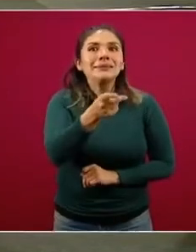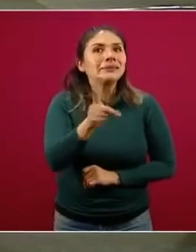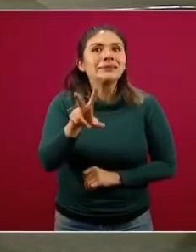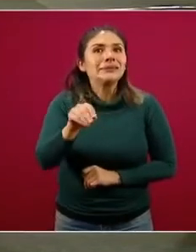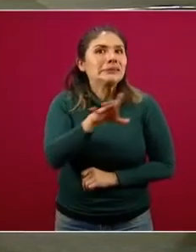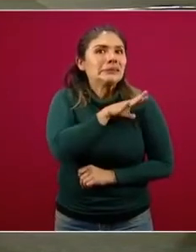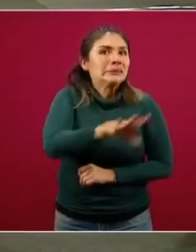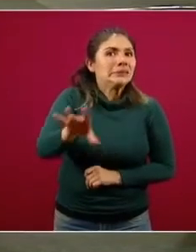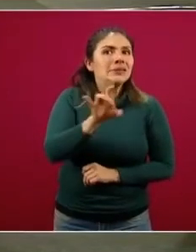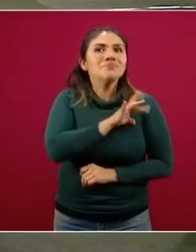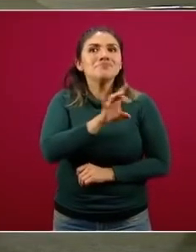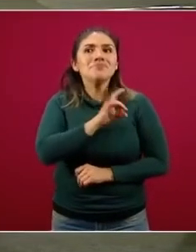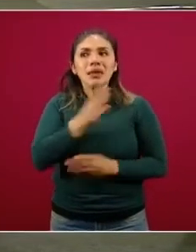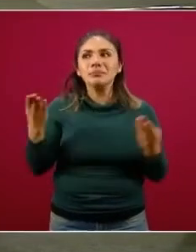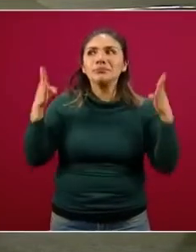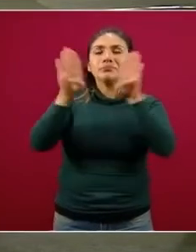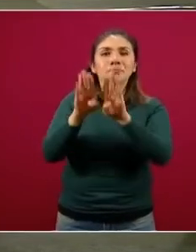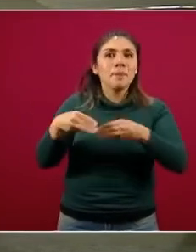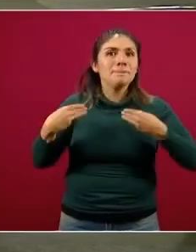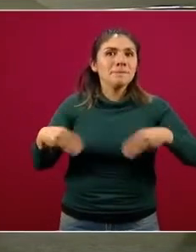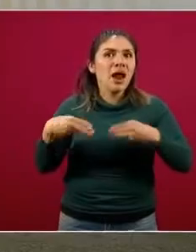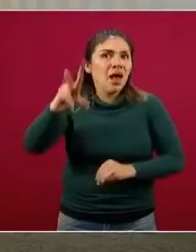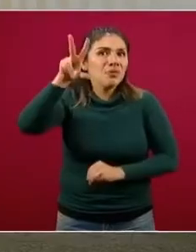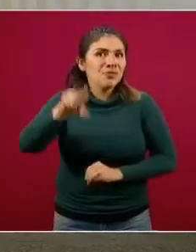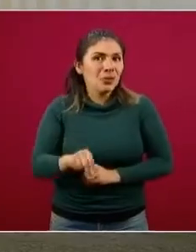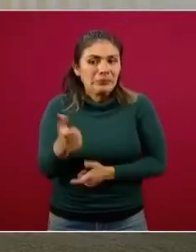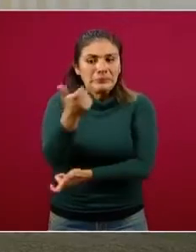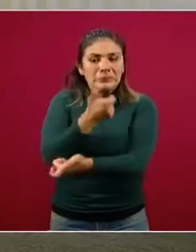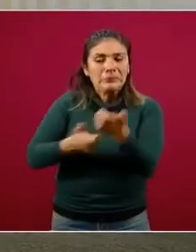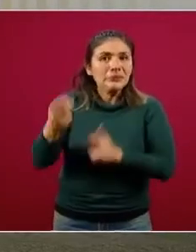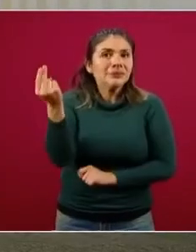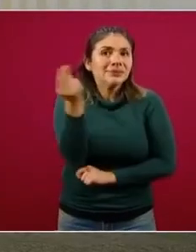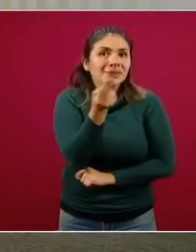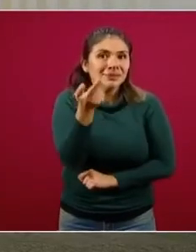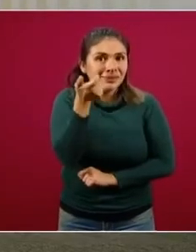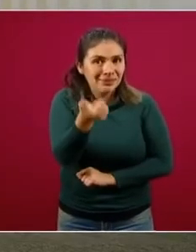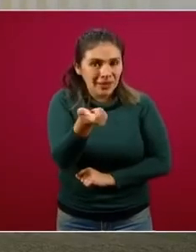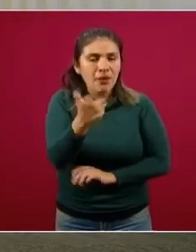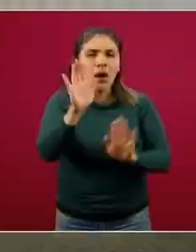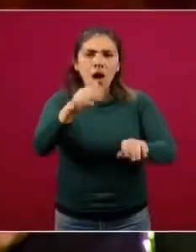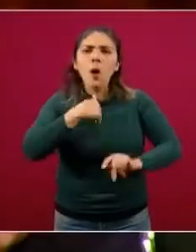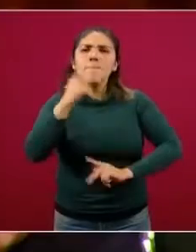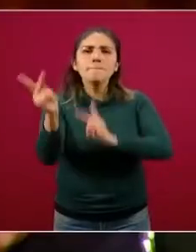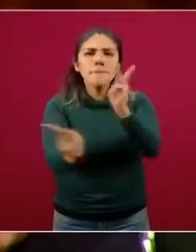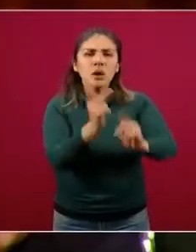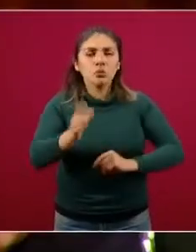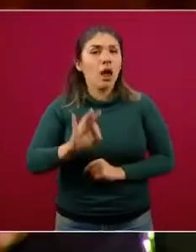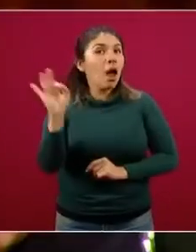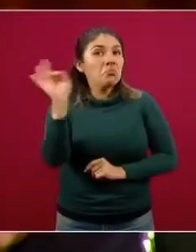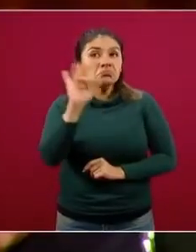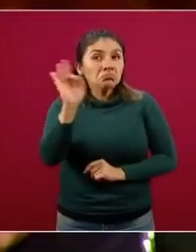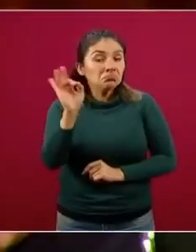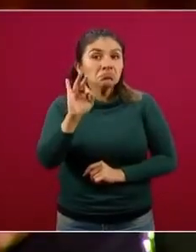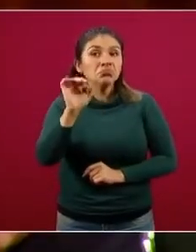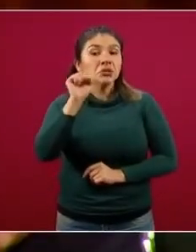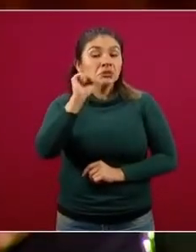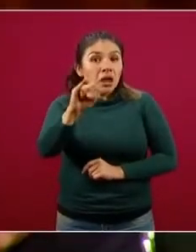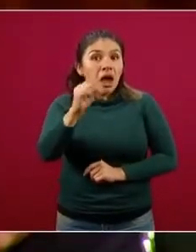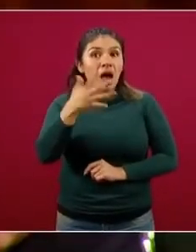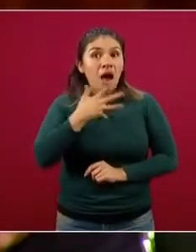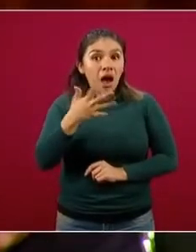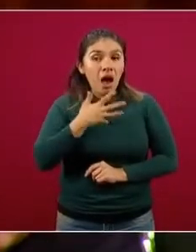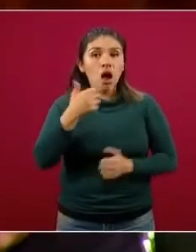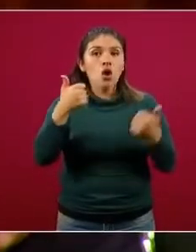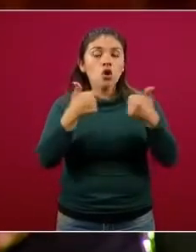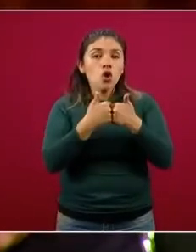que les cierren el comercio, por pérdidas económicas. Entonces, la pregunta es si fuese posible que en coordinación con la Secretaría